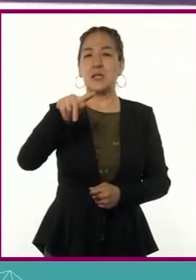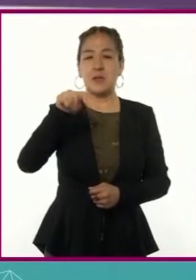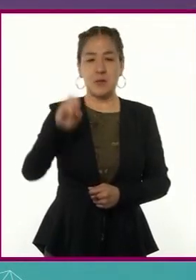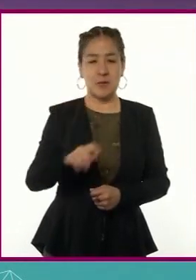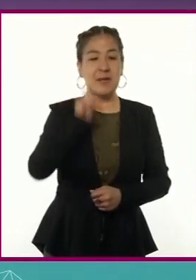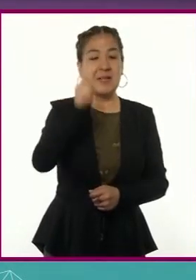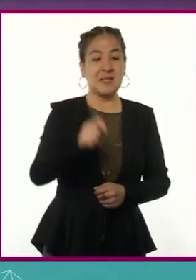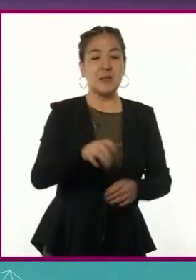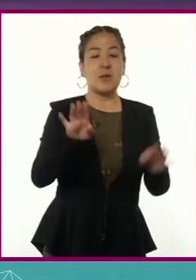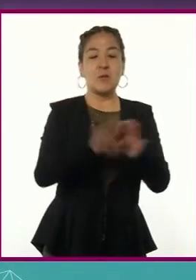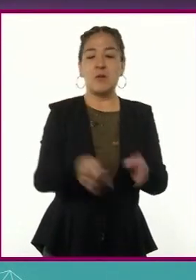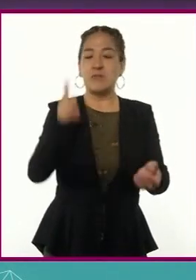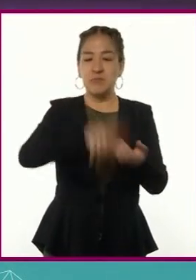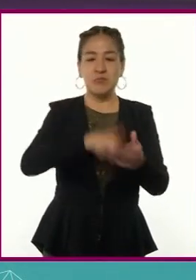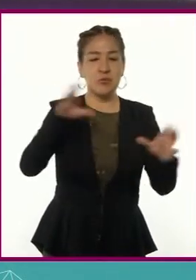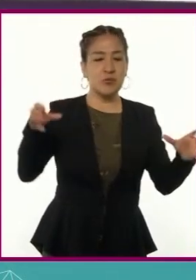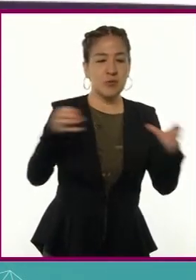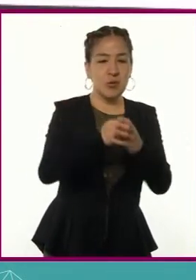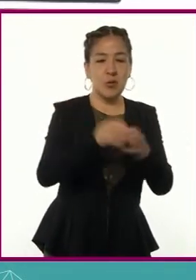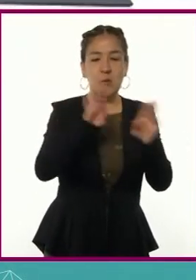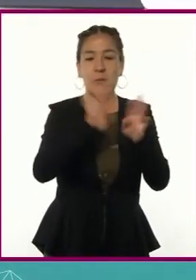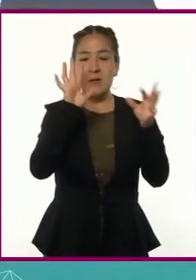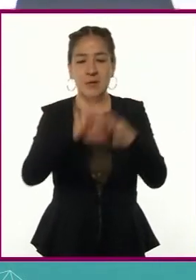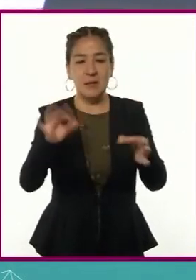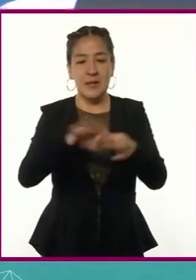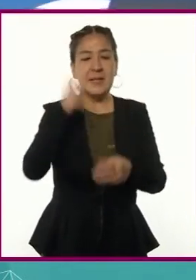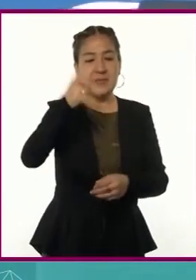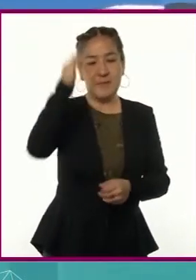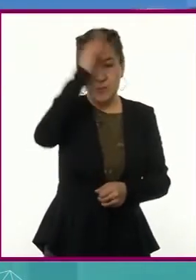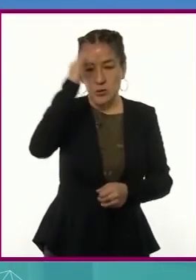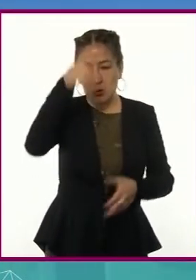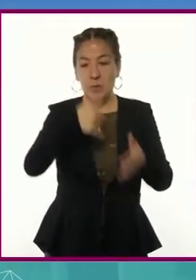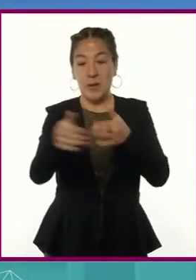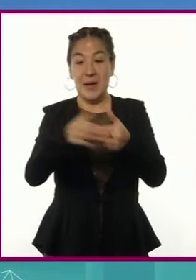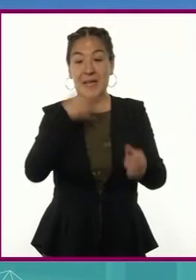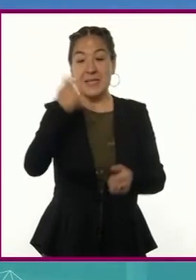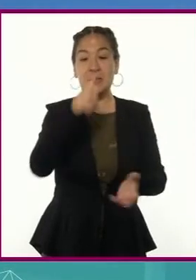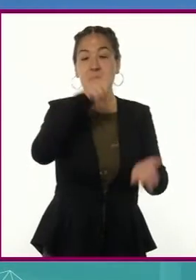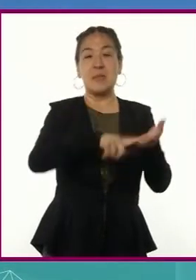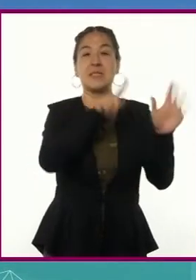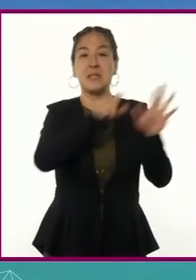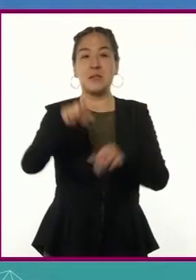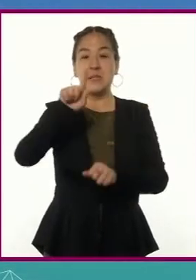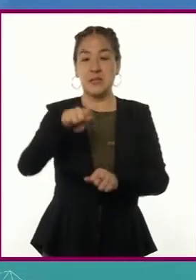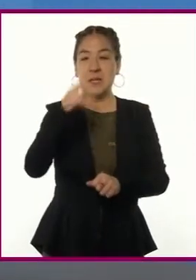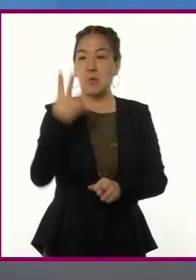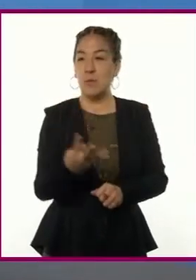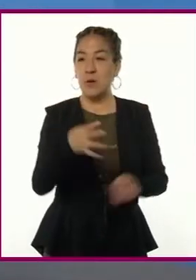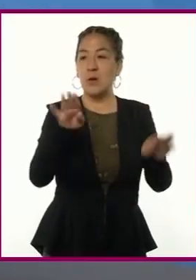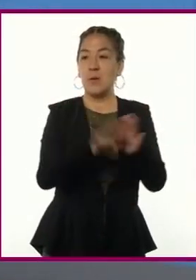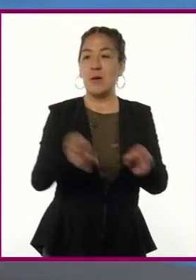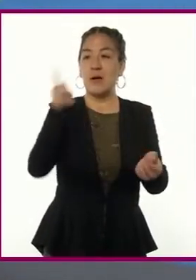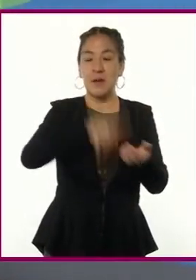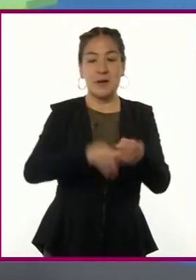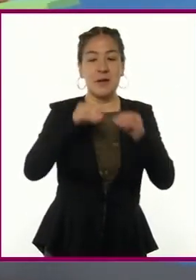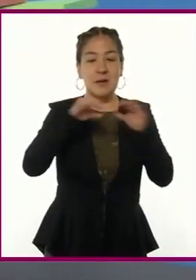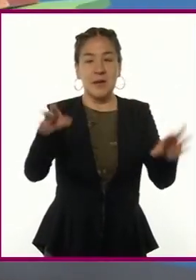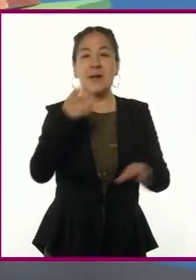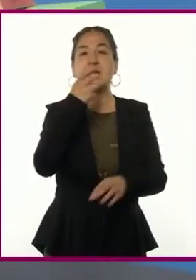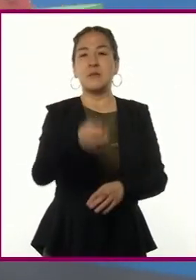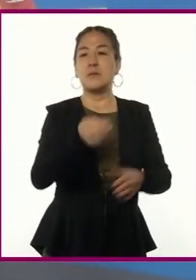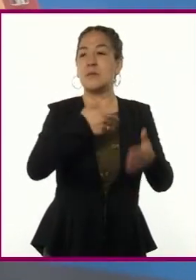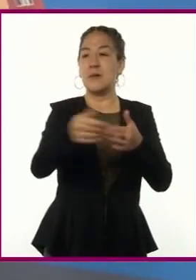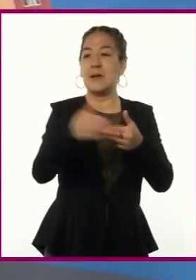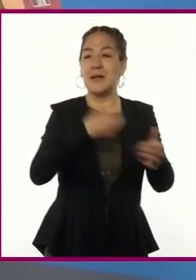obra Elementos de la Filosofía Moderna, publicada en 1774, apreciamos una muestra de la apertura al